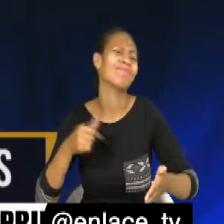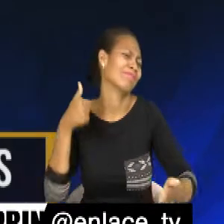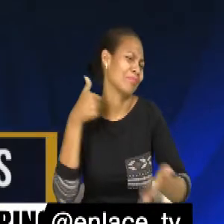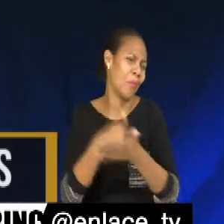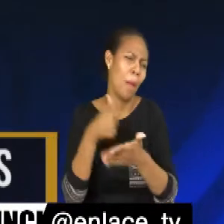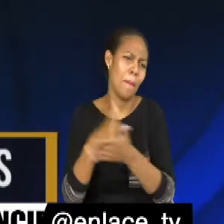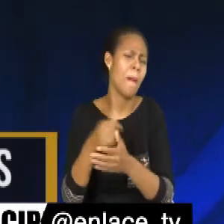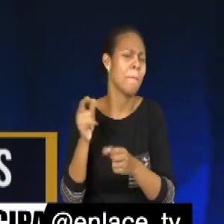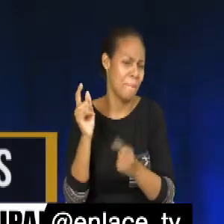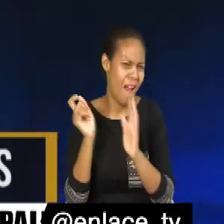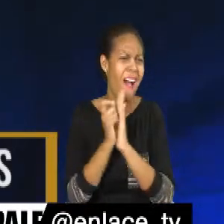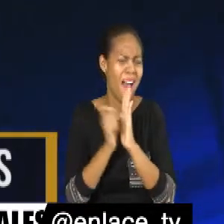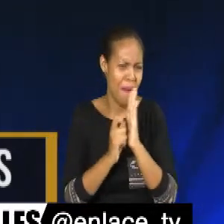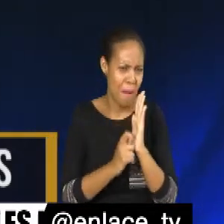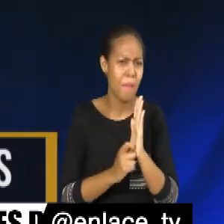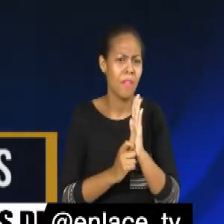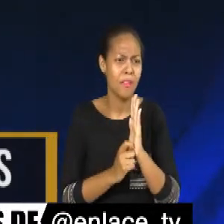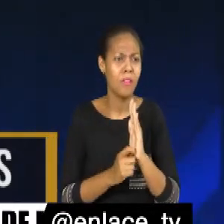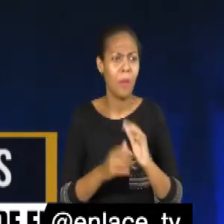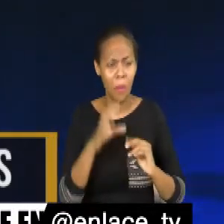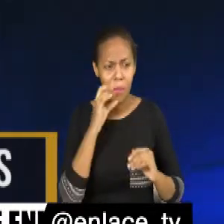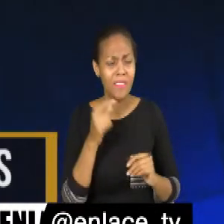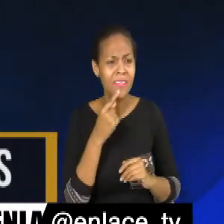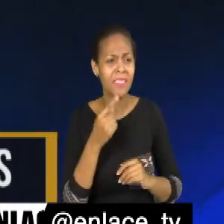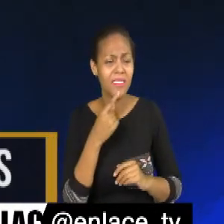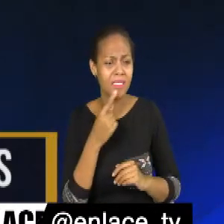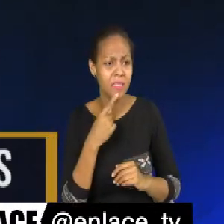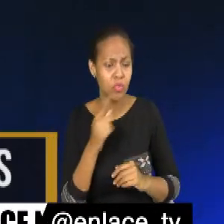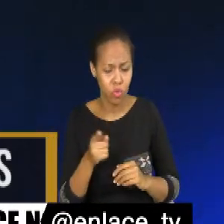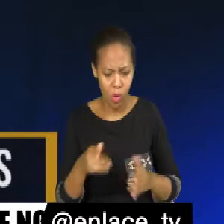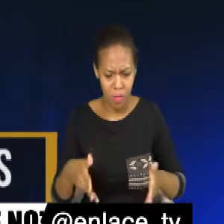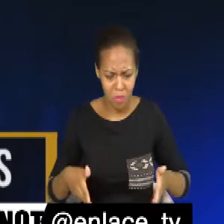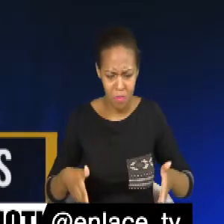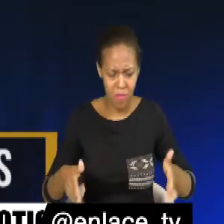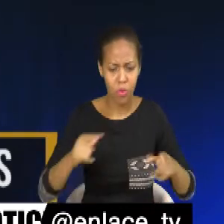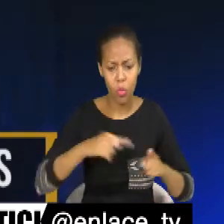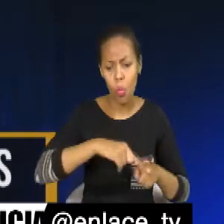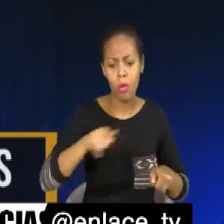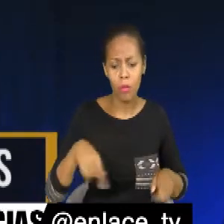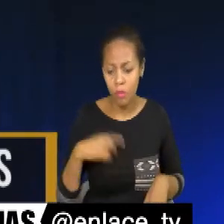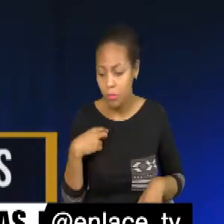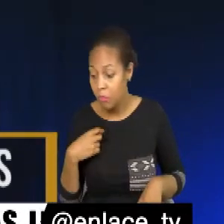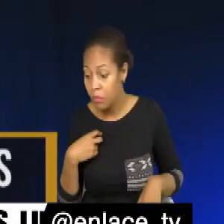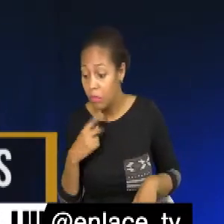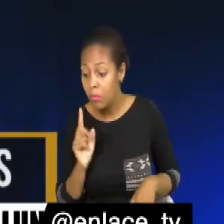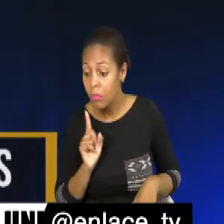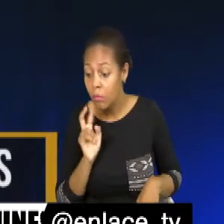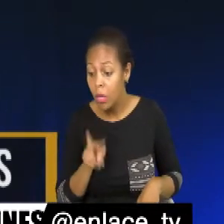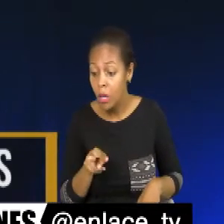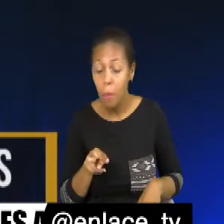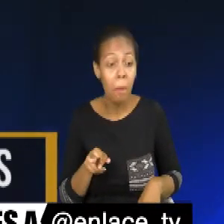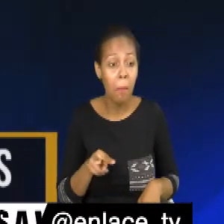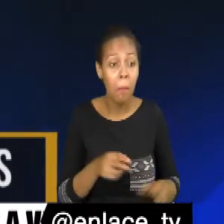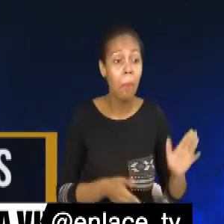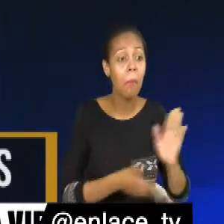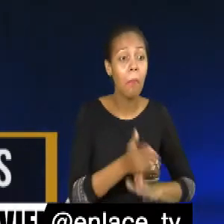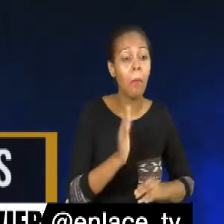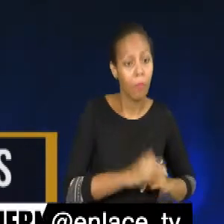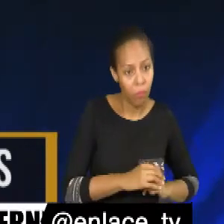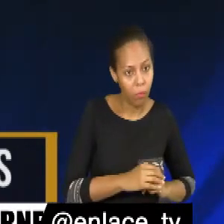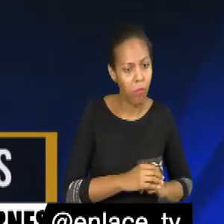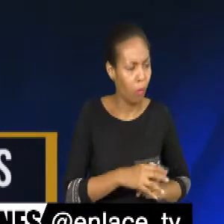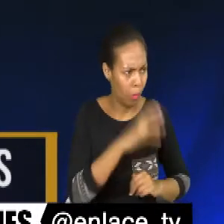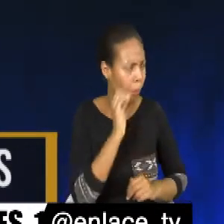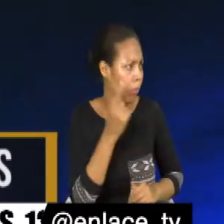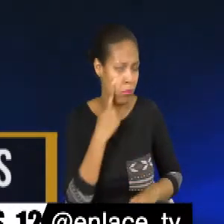en el lugar. Dice el reportero que luego de abrir ese hueco, los trabajadores llegan, miran y se van, no hacen nada, denuncia este